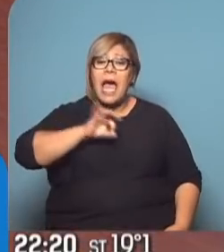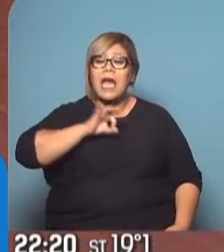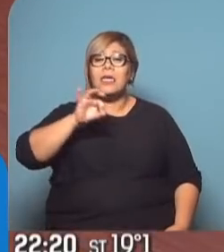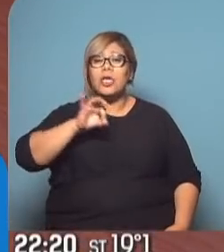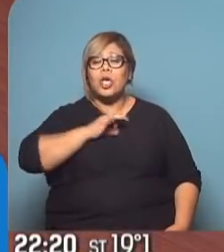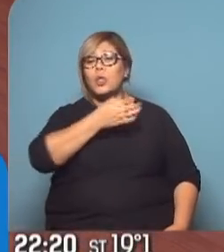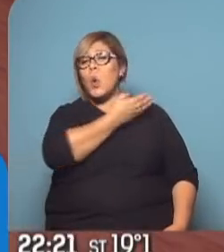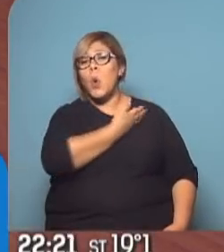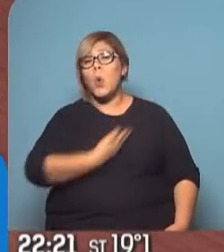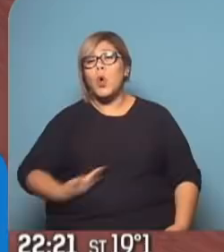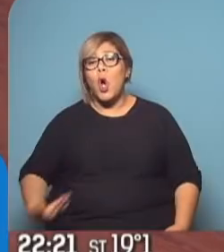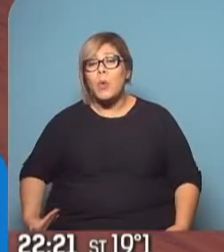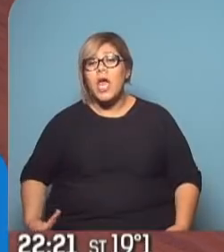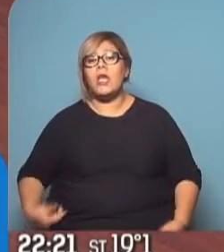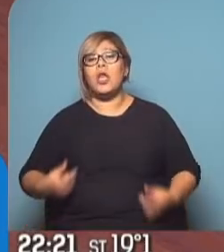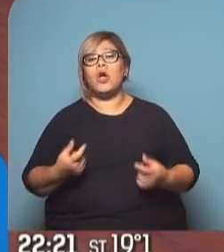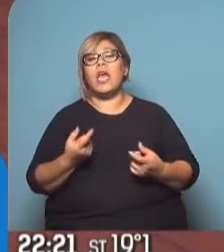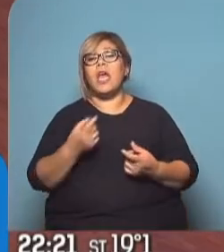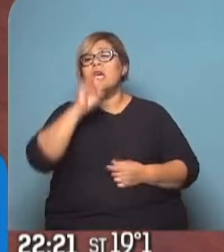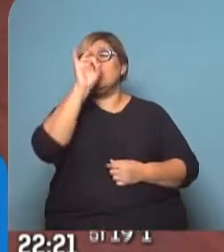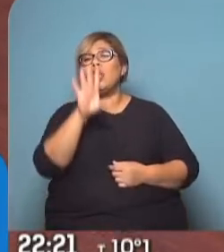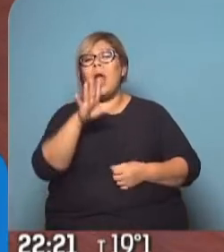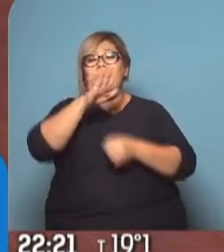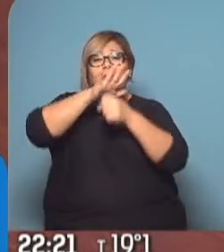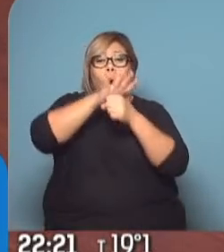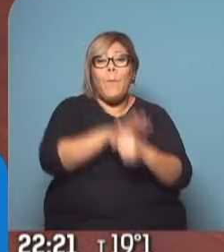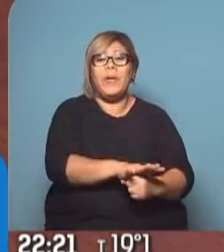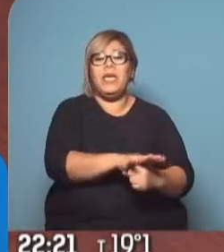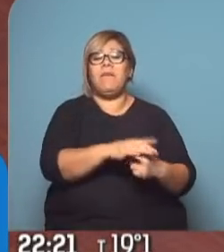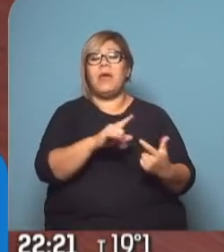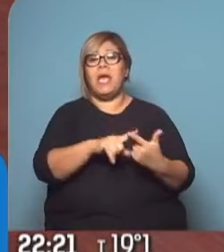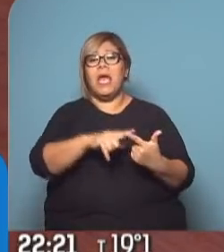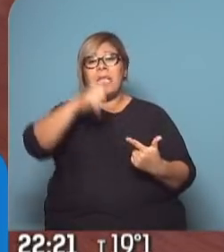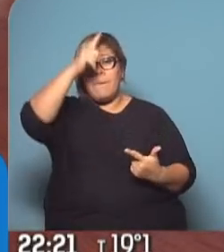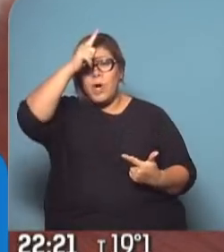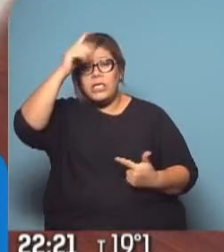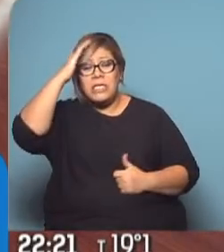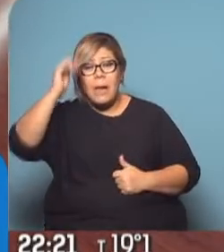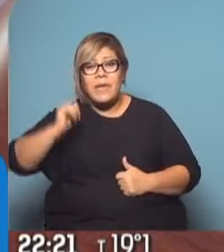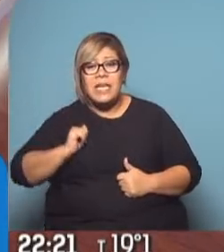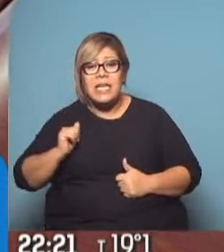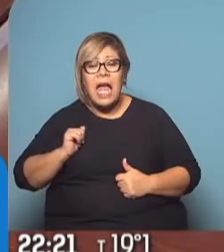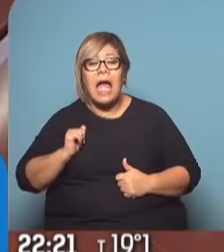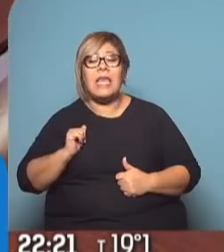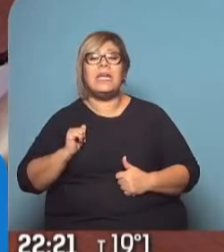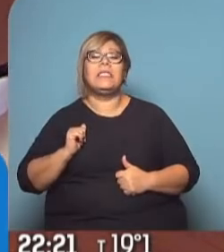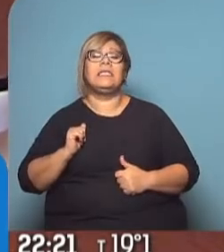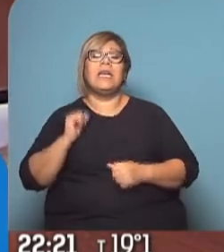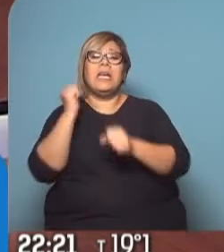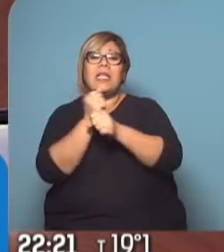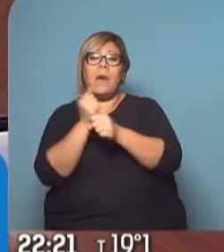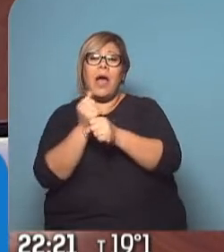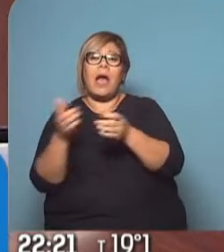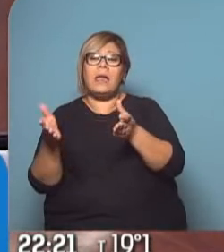está con opresión, con el ejército, con la policía, trabajando conjuntamente, oprimiendo al